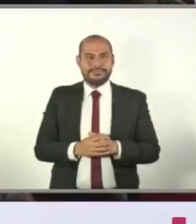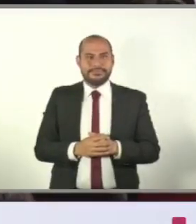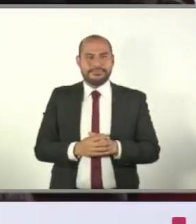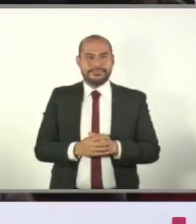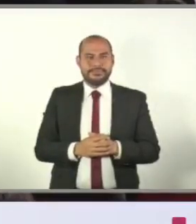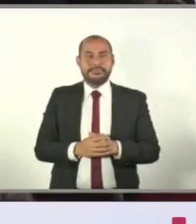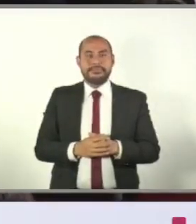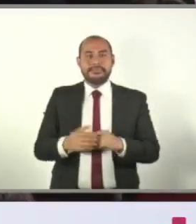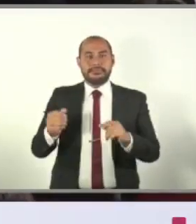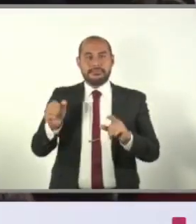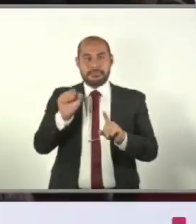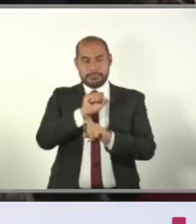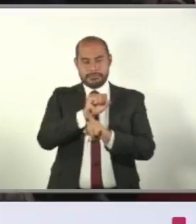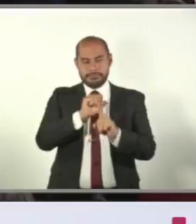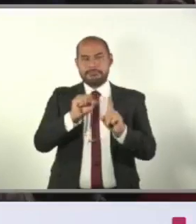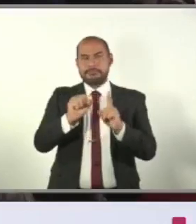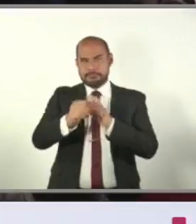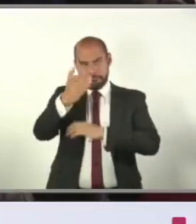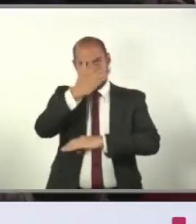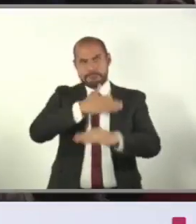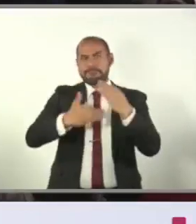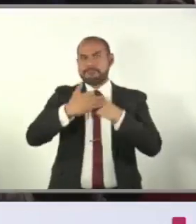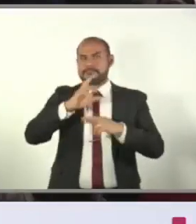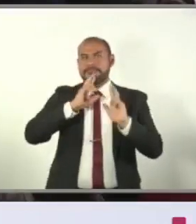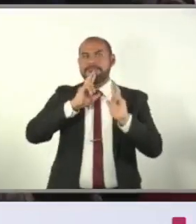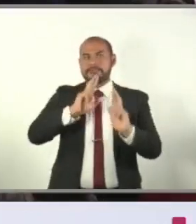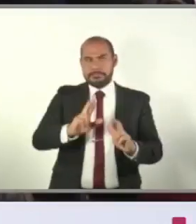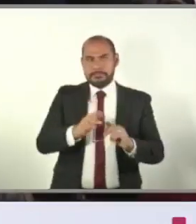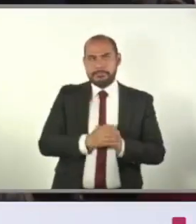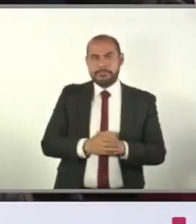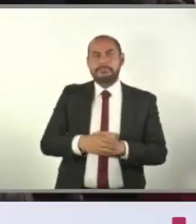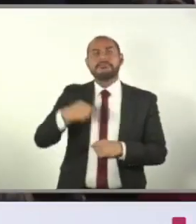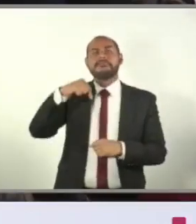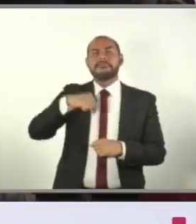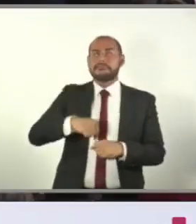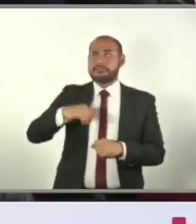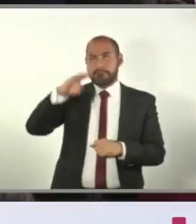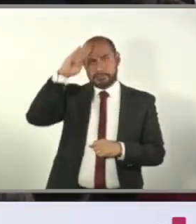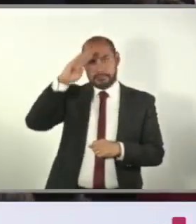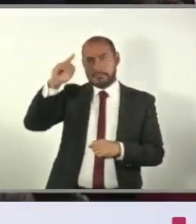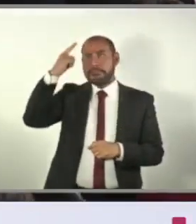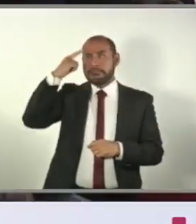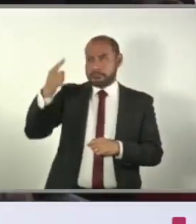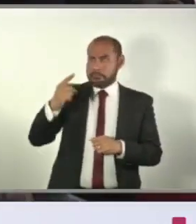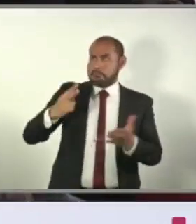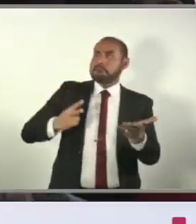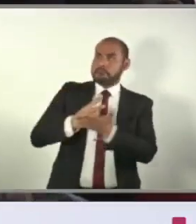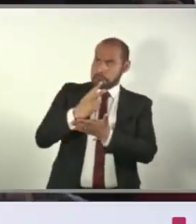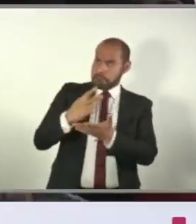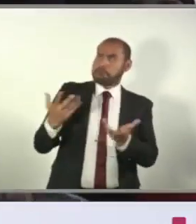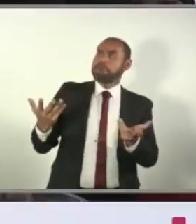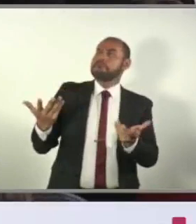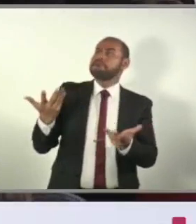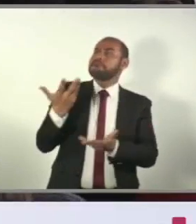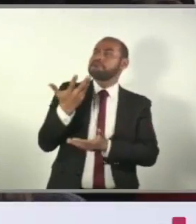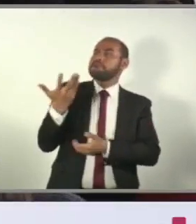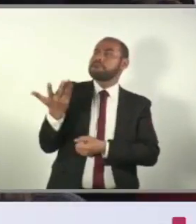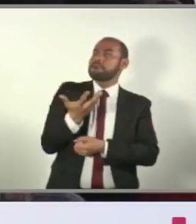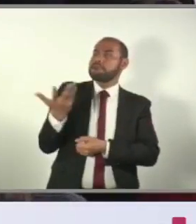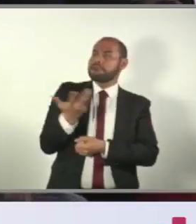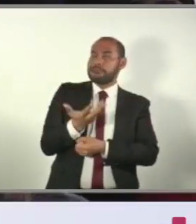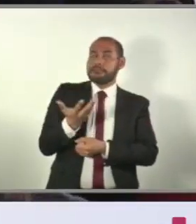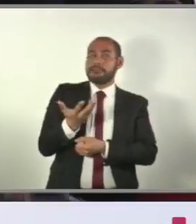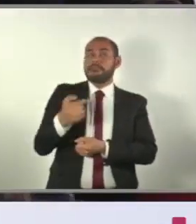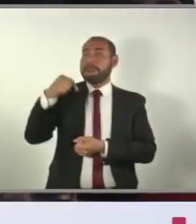Al salmo respondemos todas y todos. Aquí estoy, Señor, para hacer tu voluntad. ¿Todos?